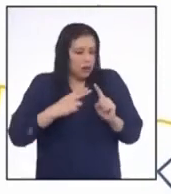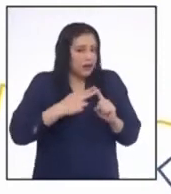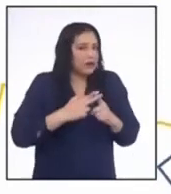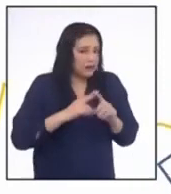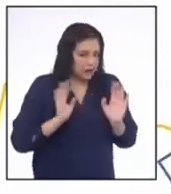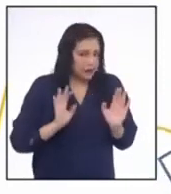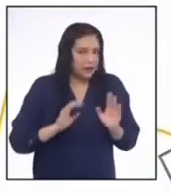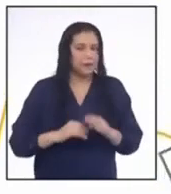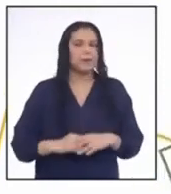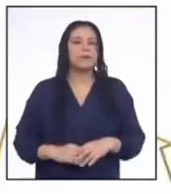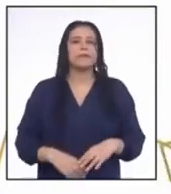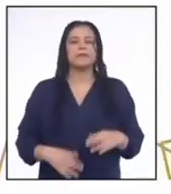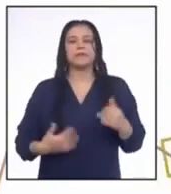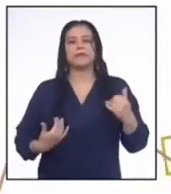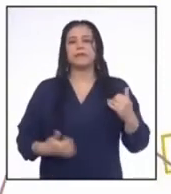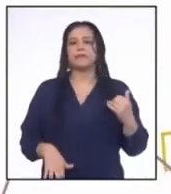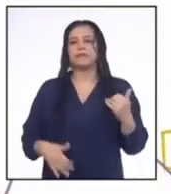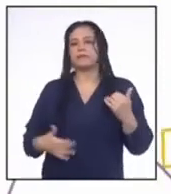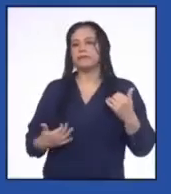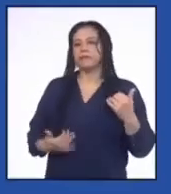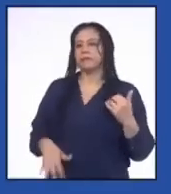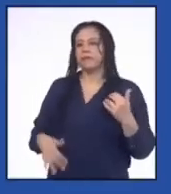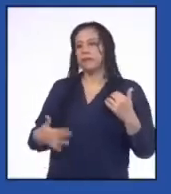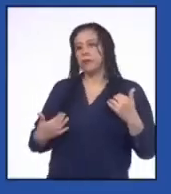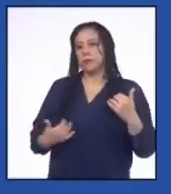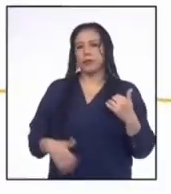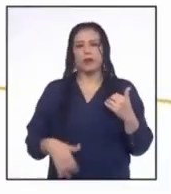origen.